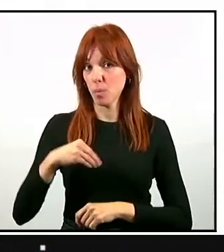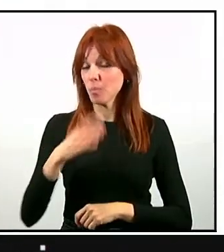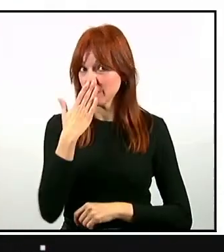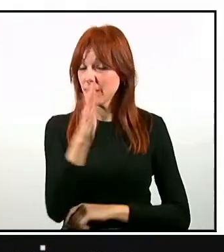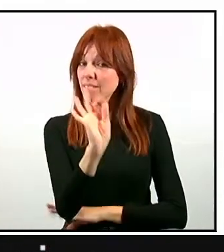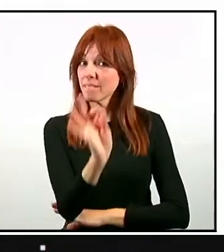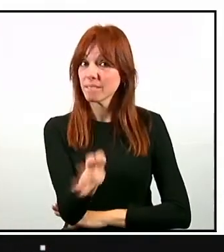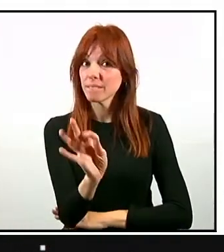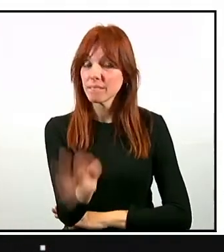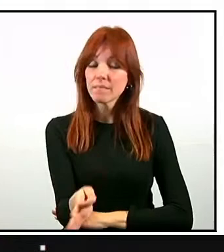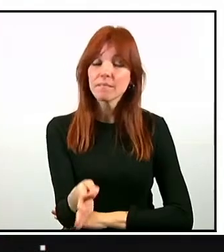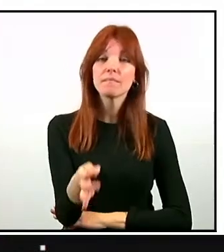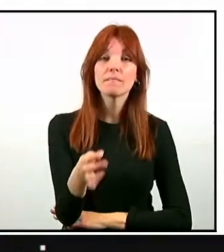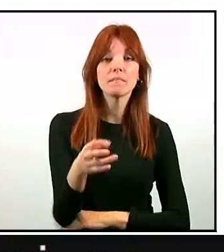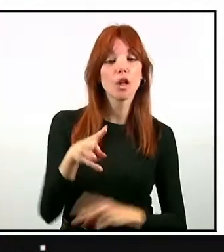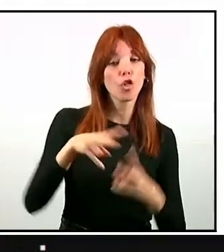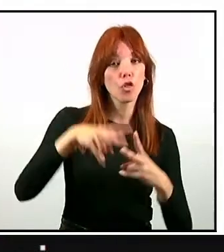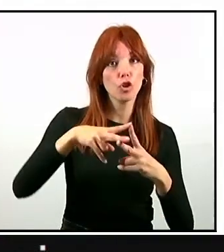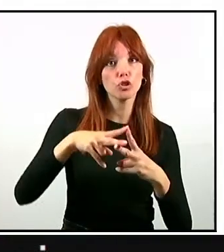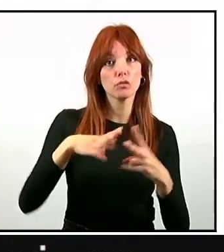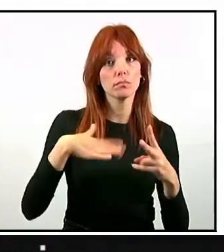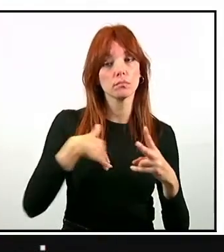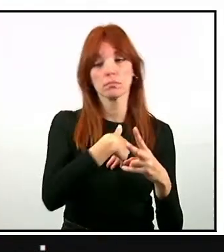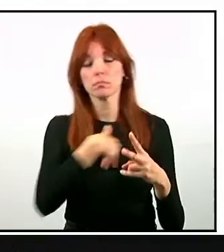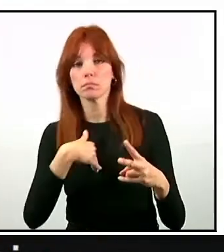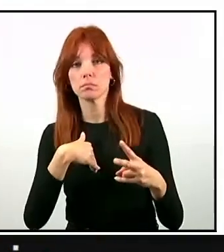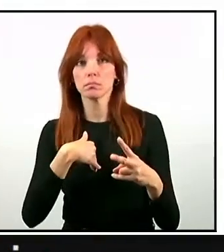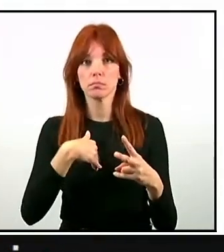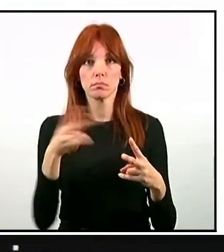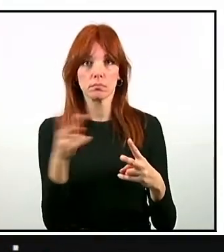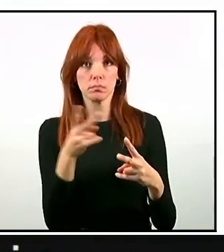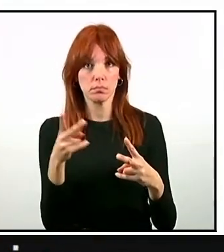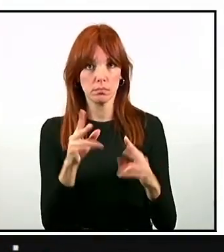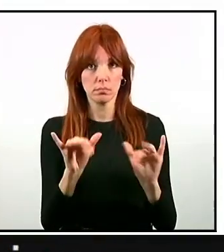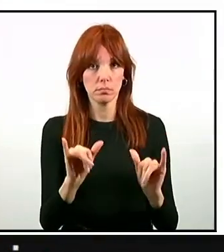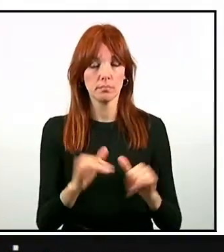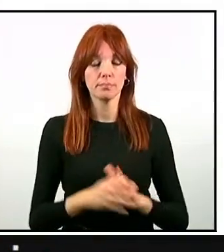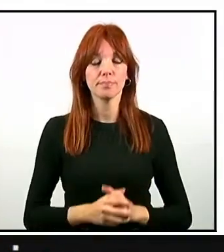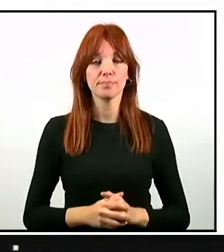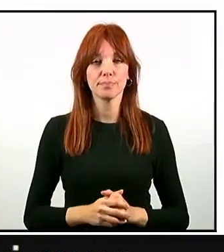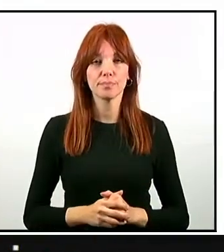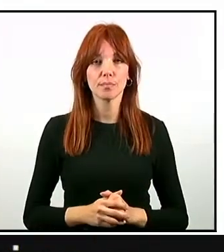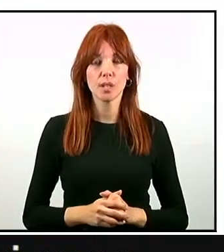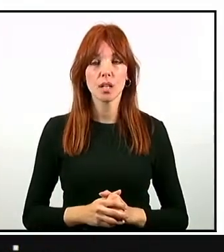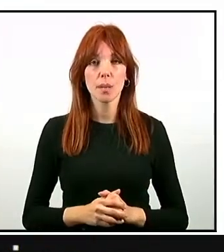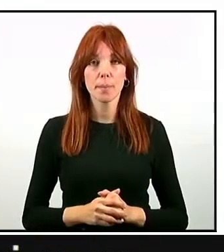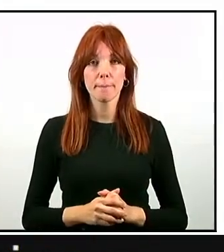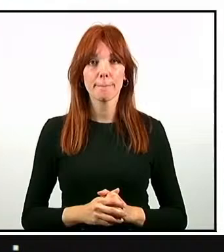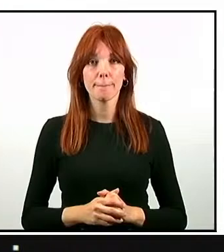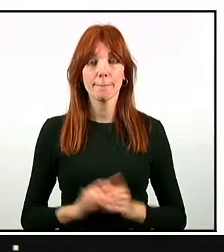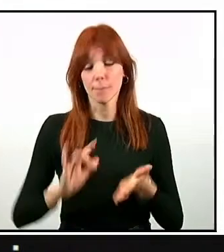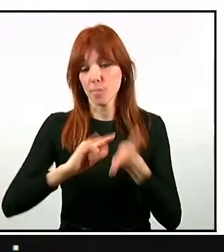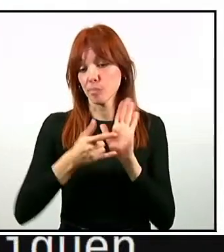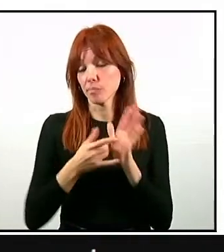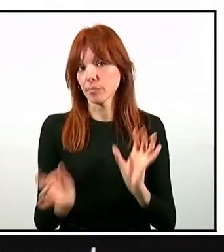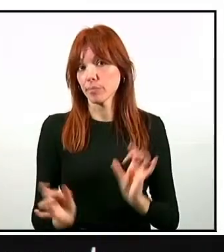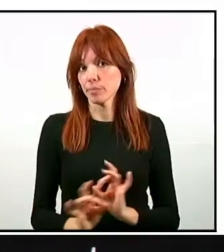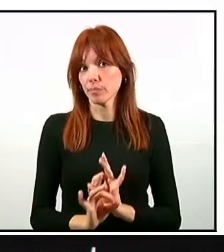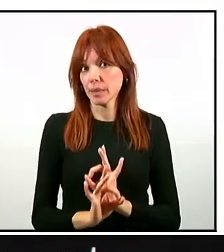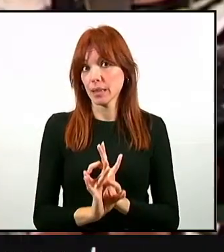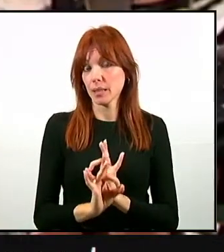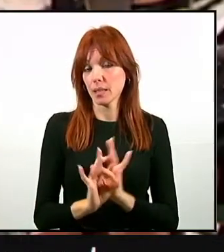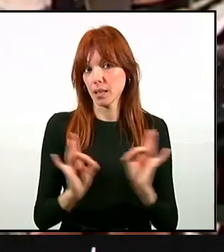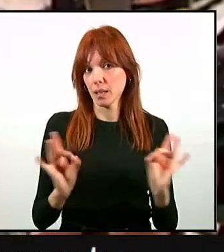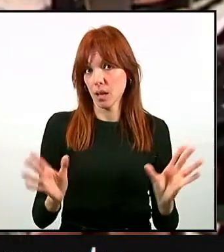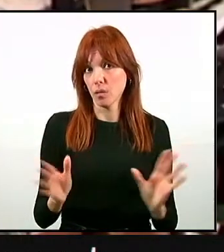que tanto una como otra pues siguen trabajando. Son proyectos que evidentemente siguen vivos. Sí,